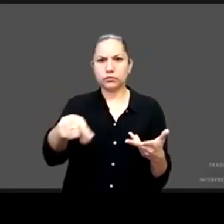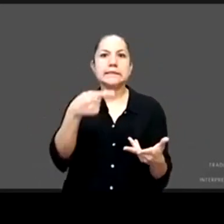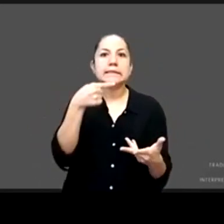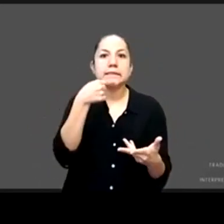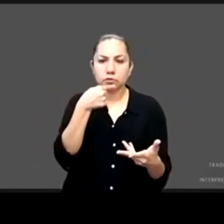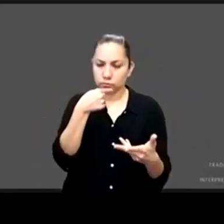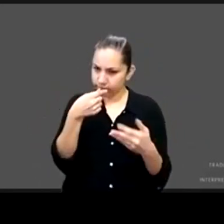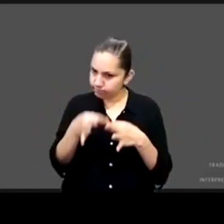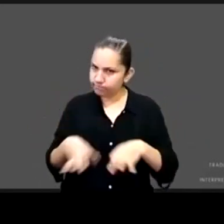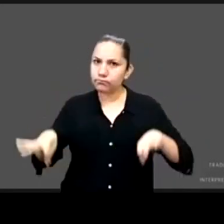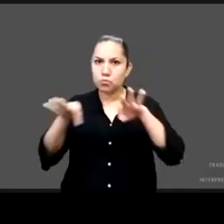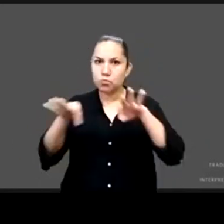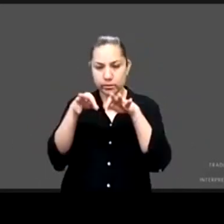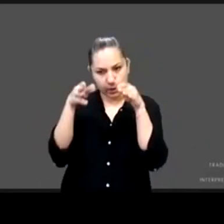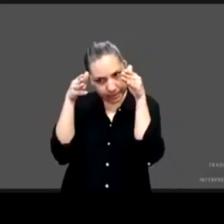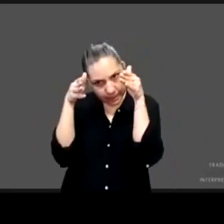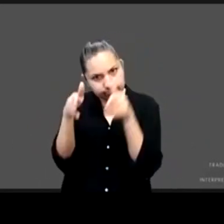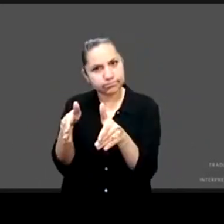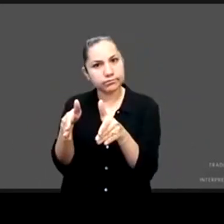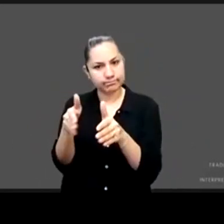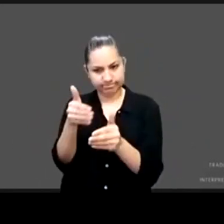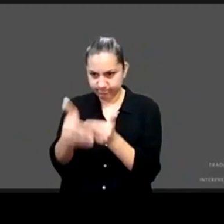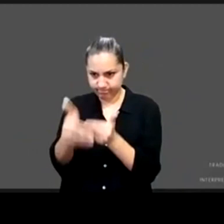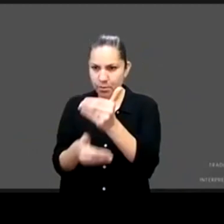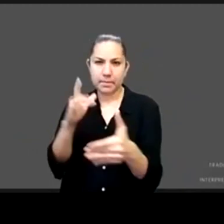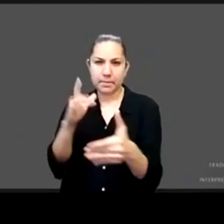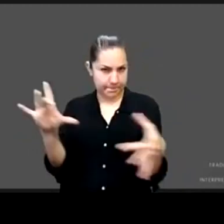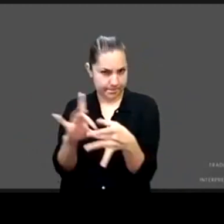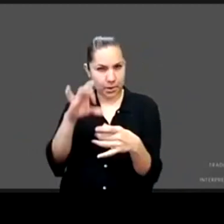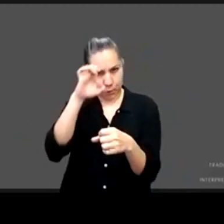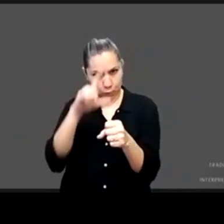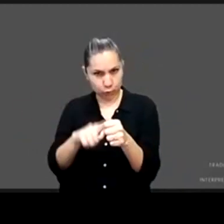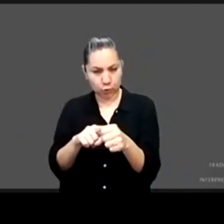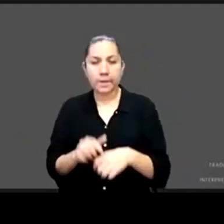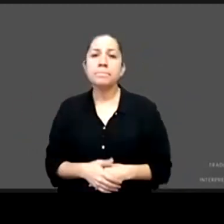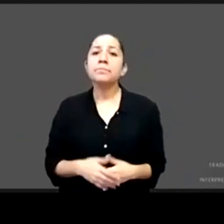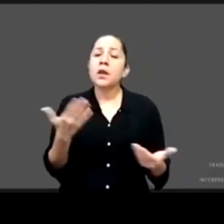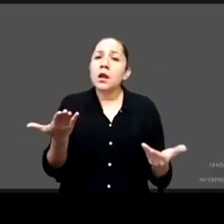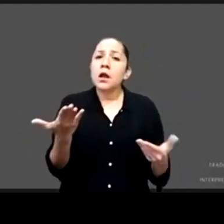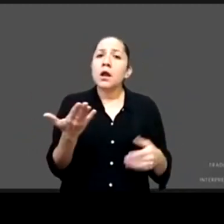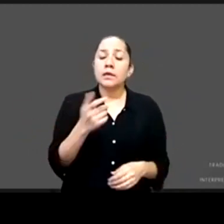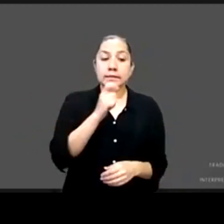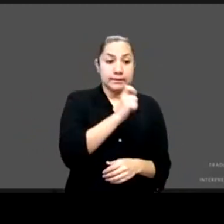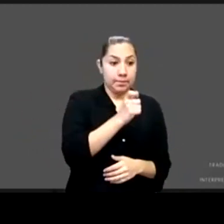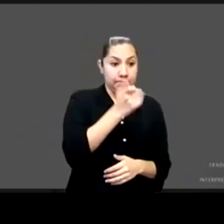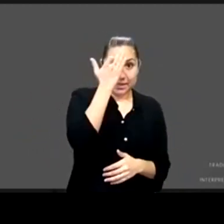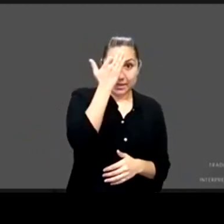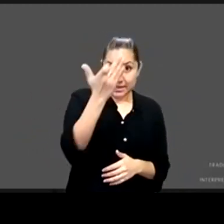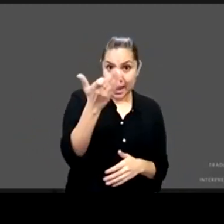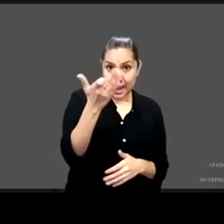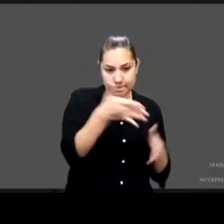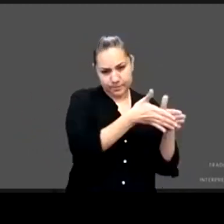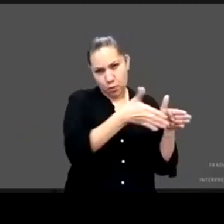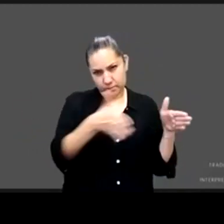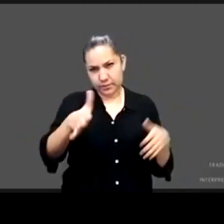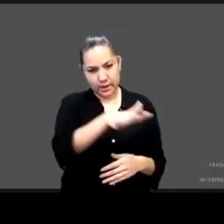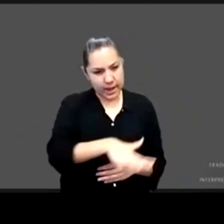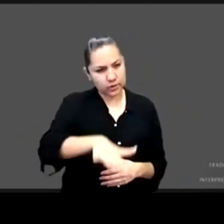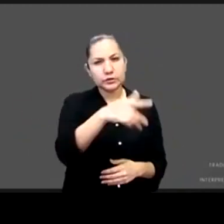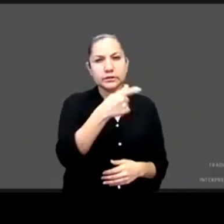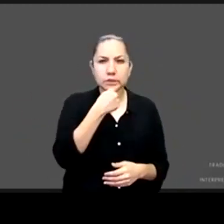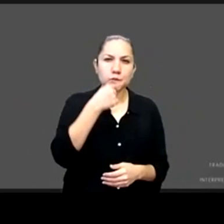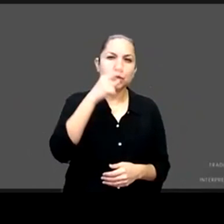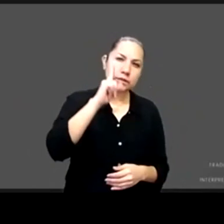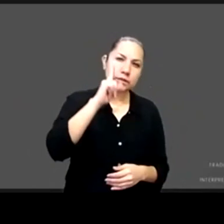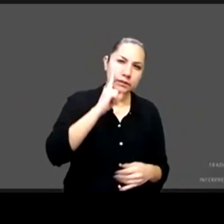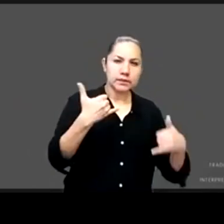referimos entonces con agencia? Pues a la capacidad de transformación de las niñas, niños y adolescentes. Y creo que en ese sentido se